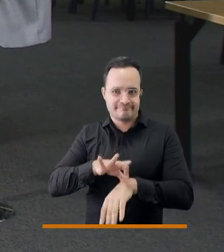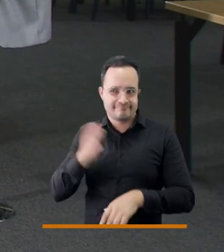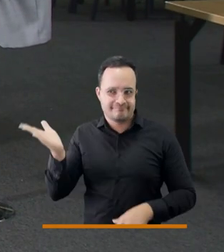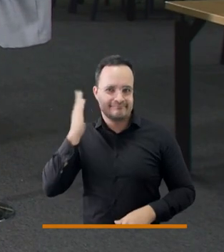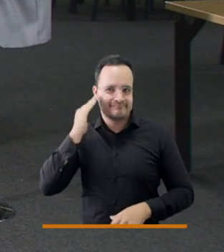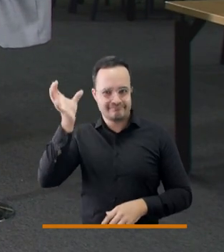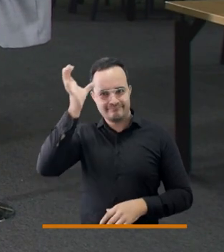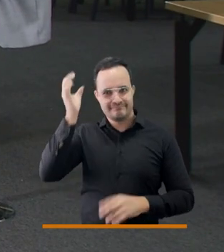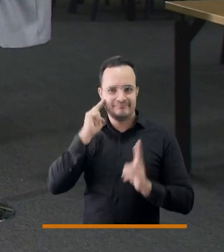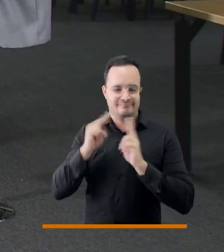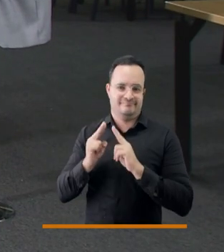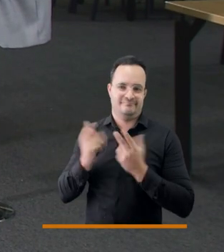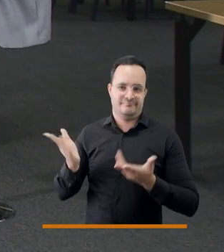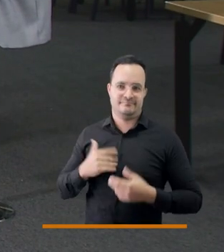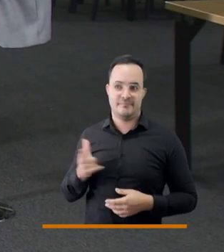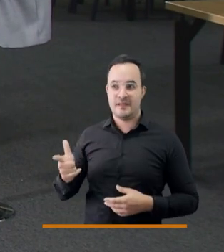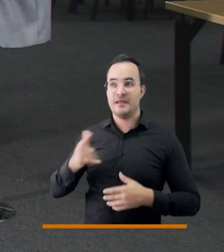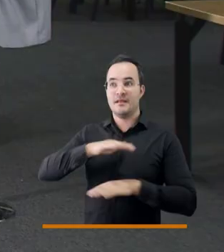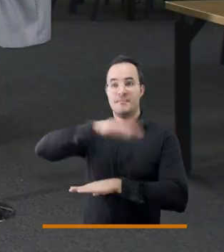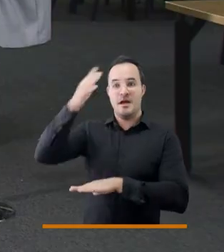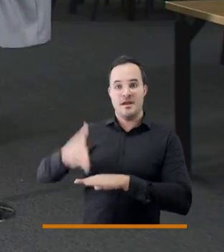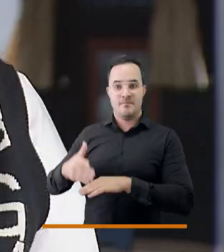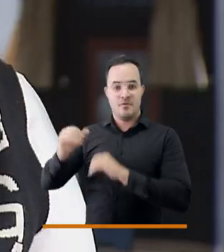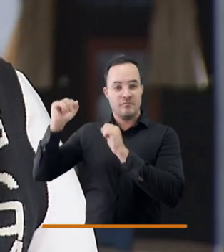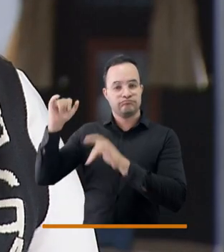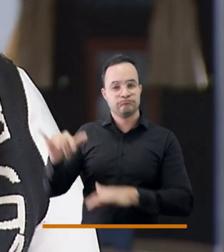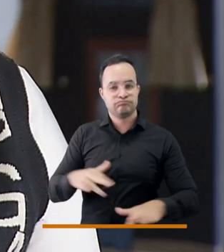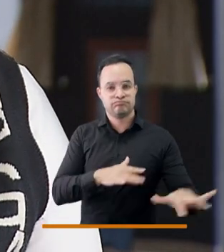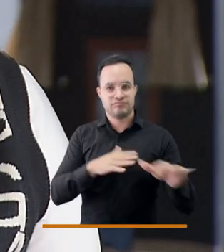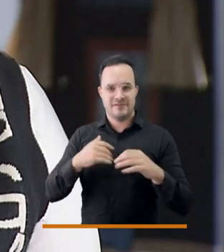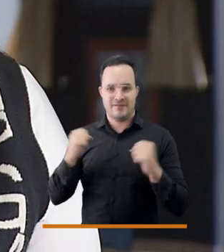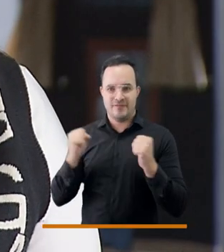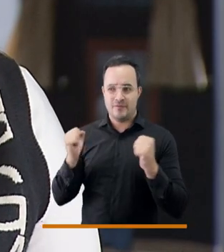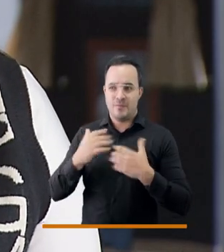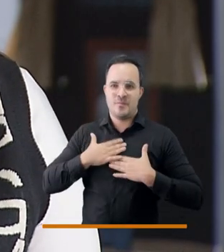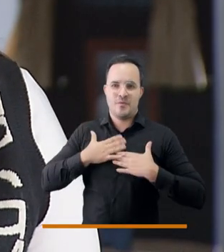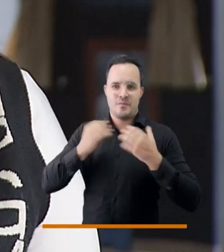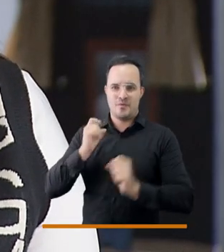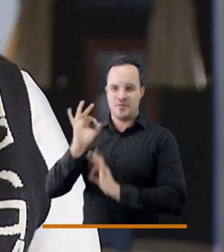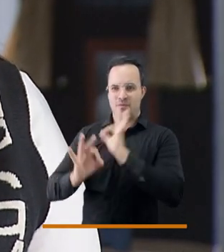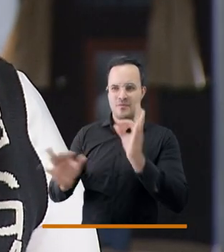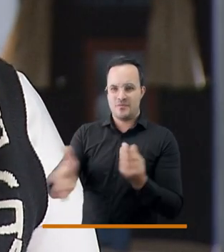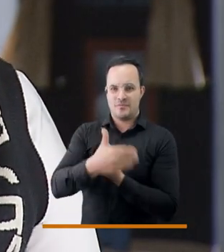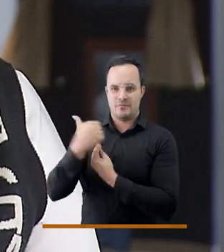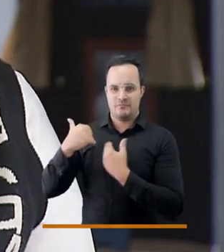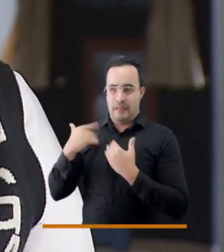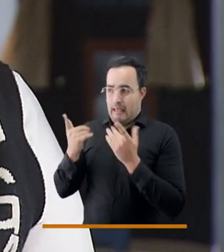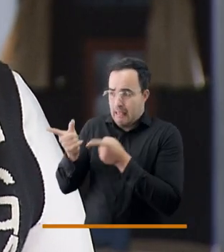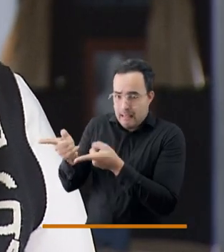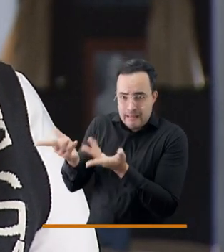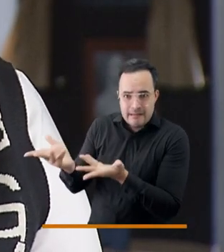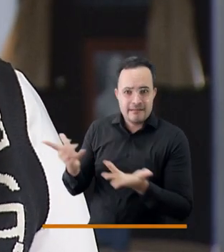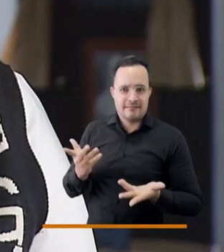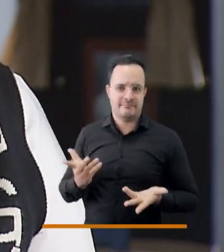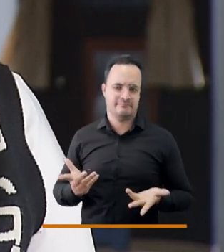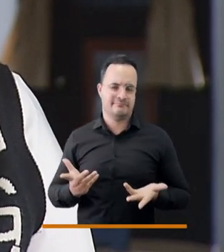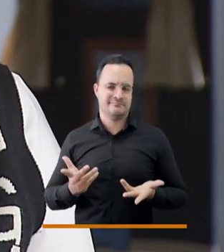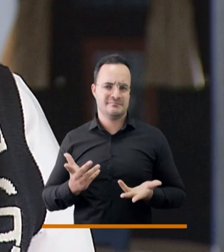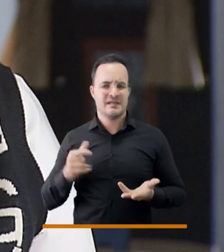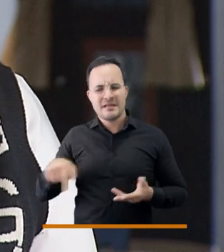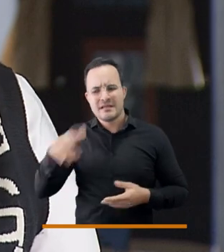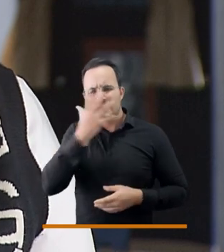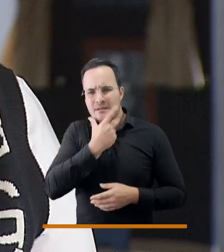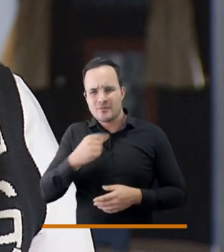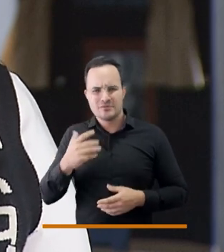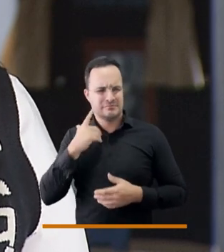doctor Horacio, inclusive que es el propietario de ese páramo, o sea, todo esto es tan importante para la ciudad y no podemos permitir